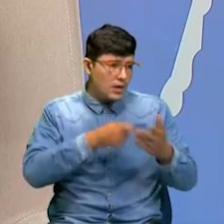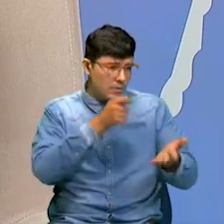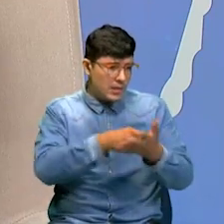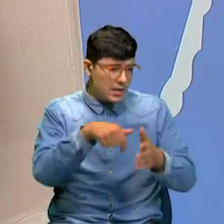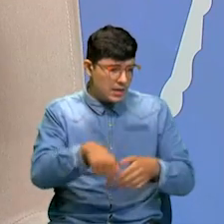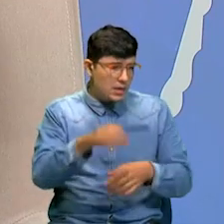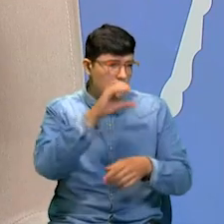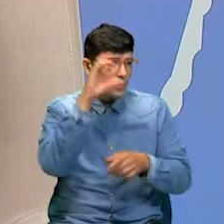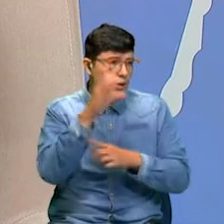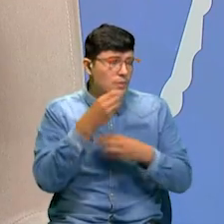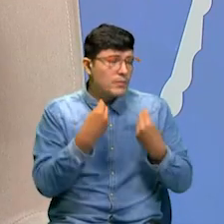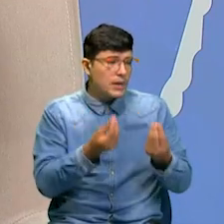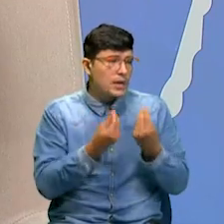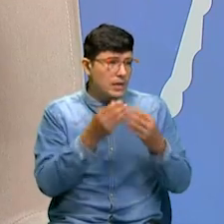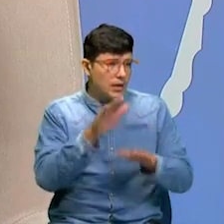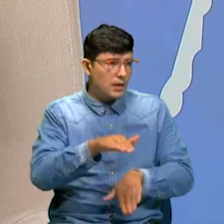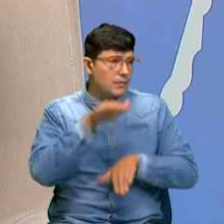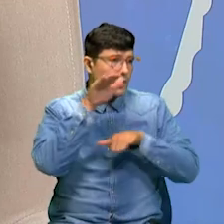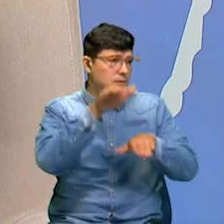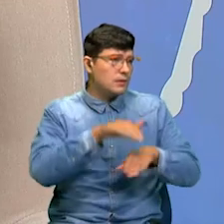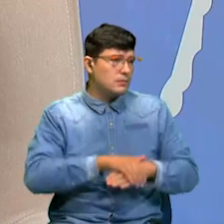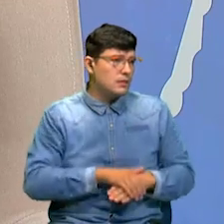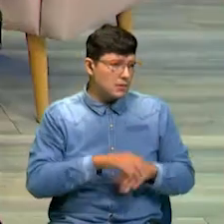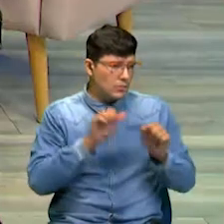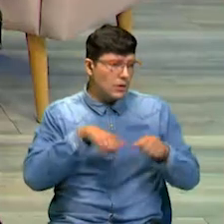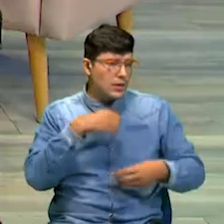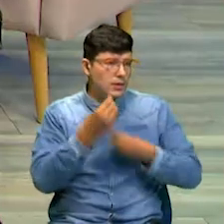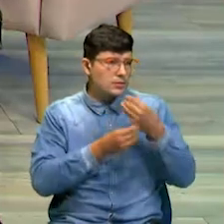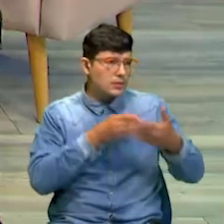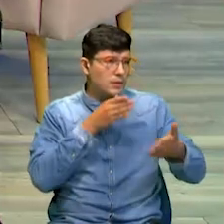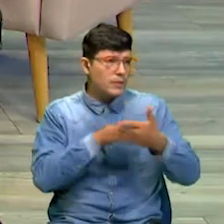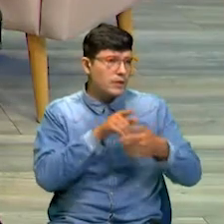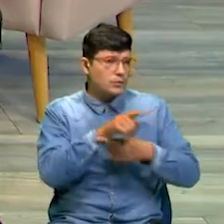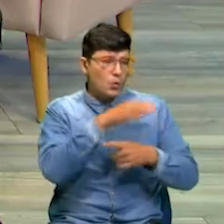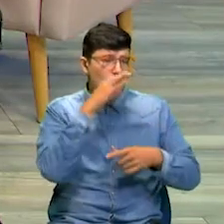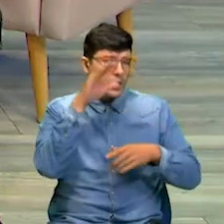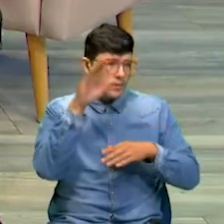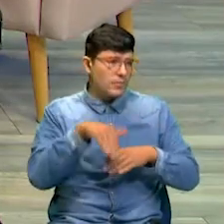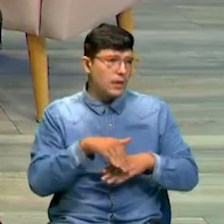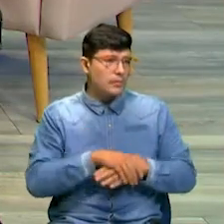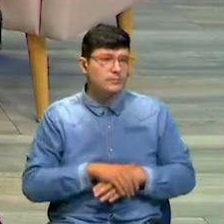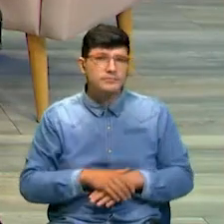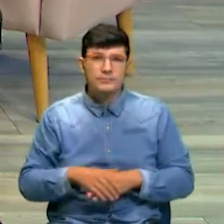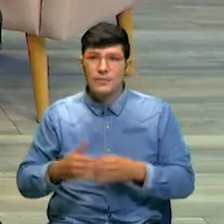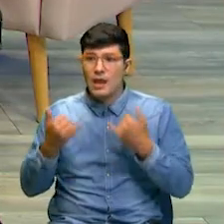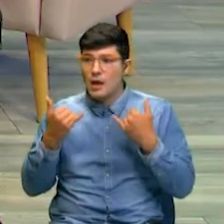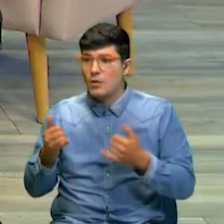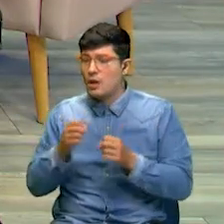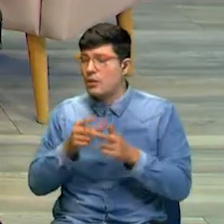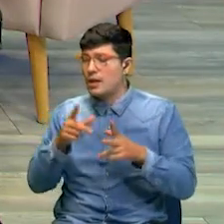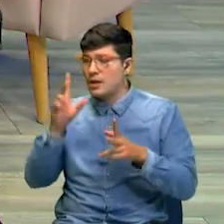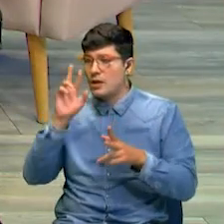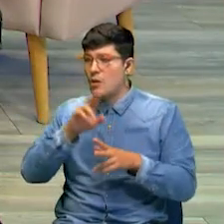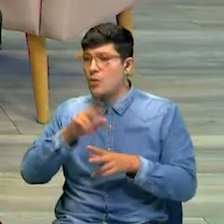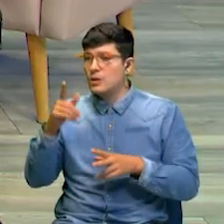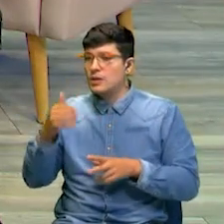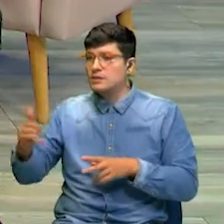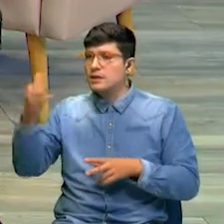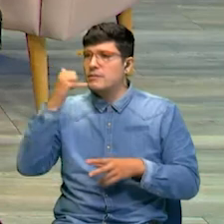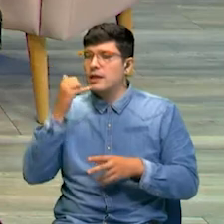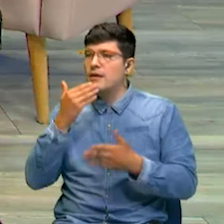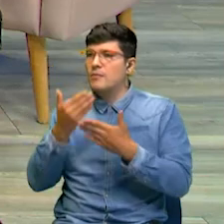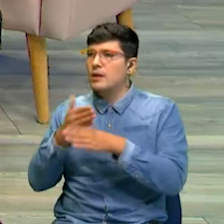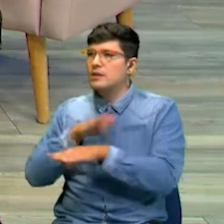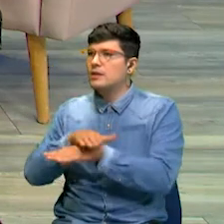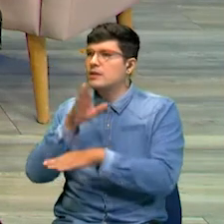acá en Colombia para que él la represente. Muy bien, perfecto. Vamos a atender otra llamada que tenemos a esta hora de la tarde. Muy buenas